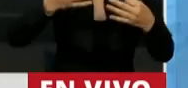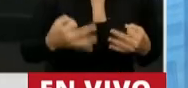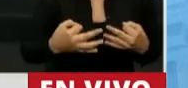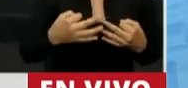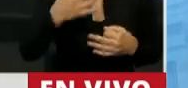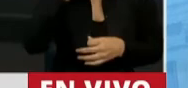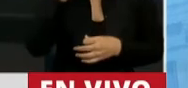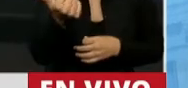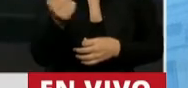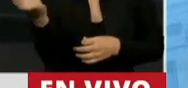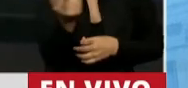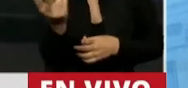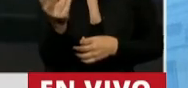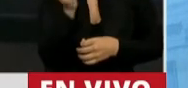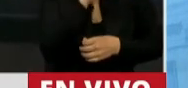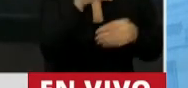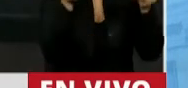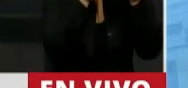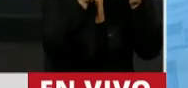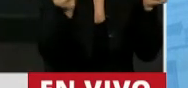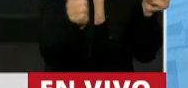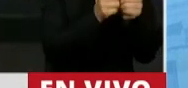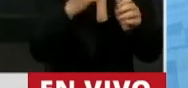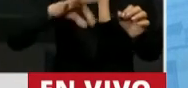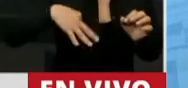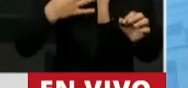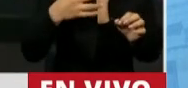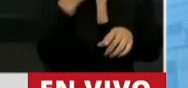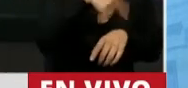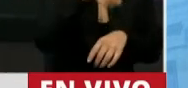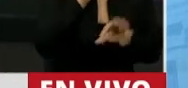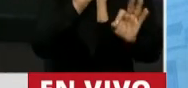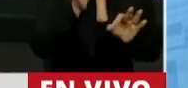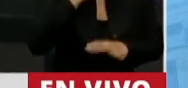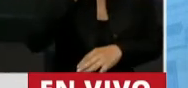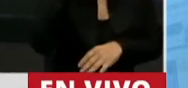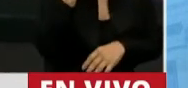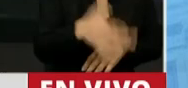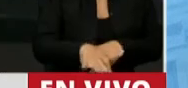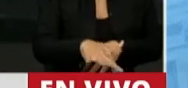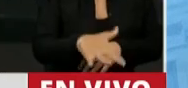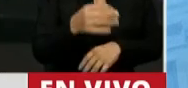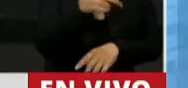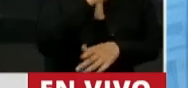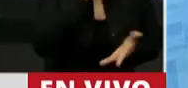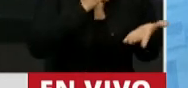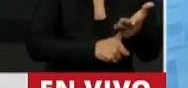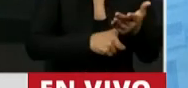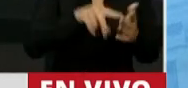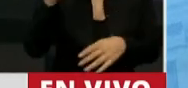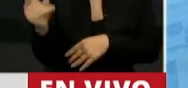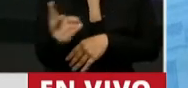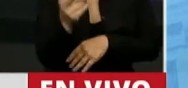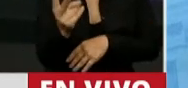su compañera de la vida lo interpretaron cabalmente a Diego cuando decidieron que su velorio no